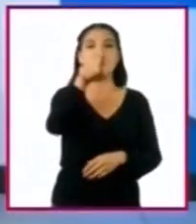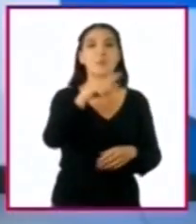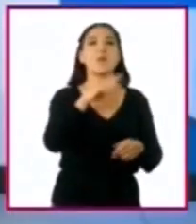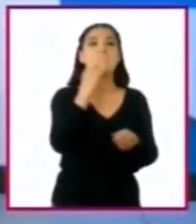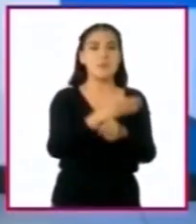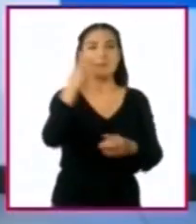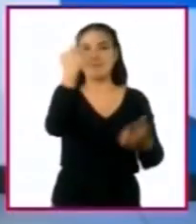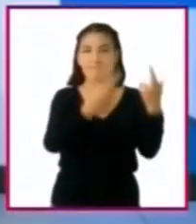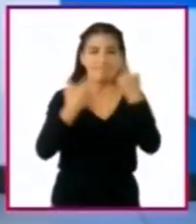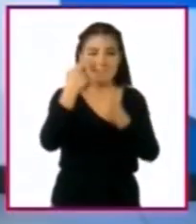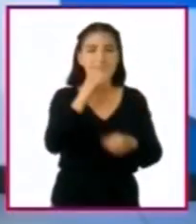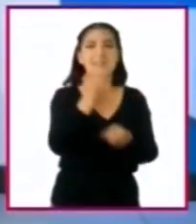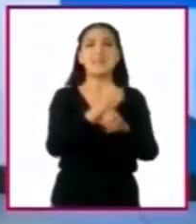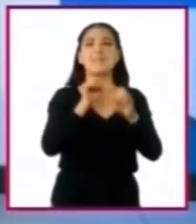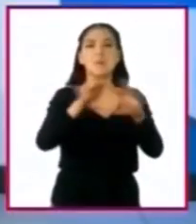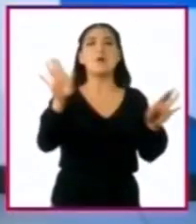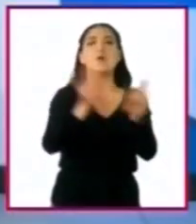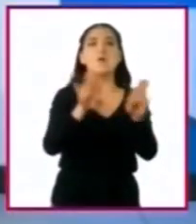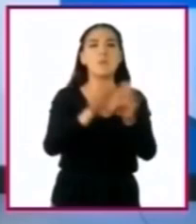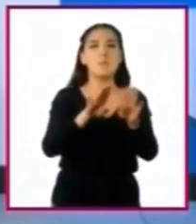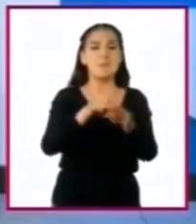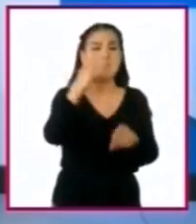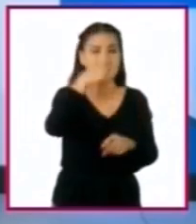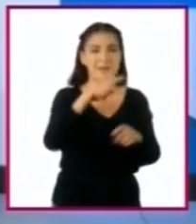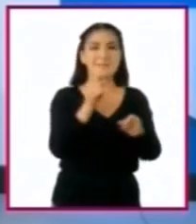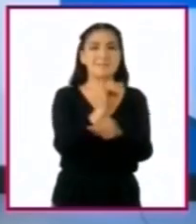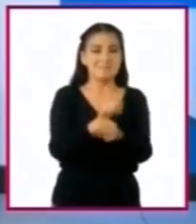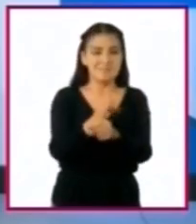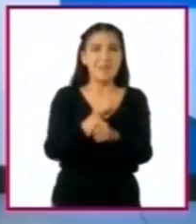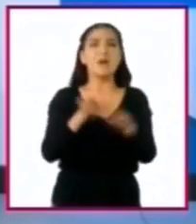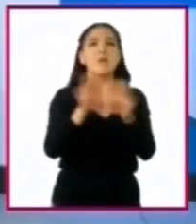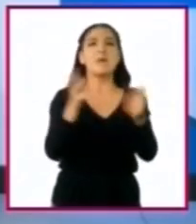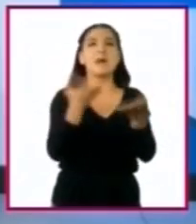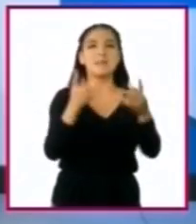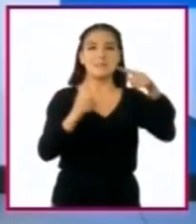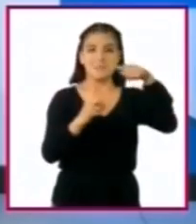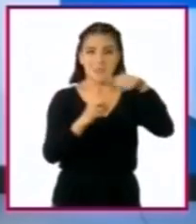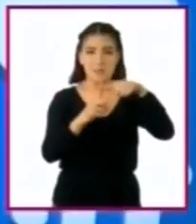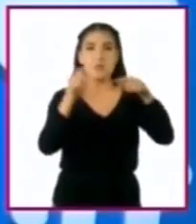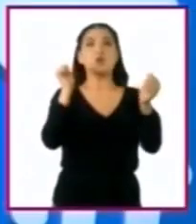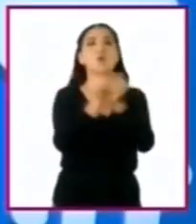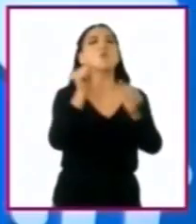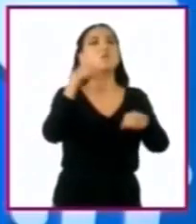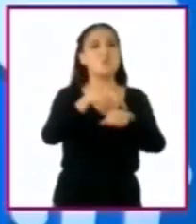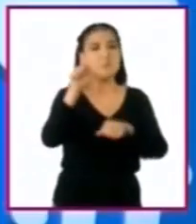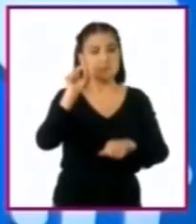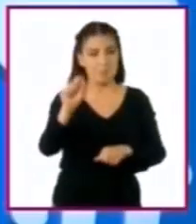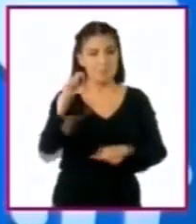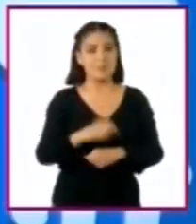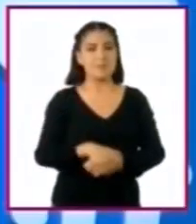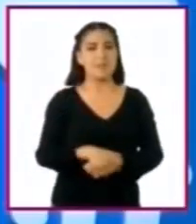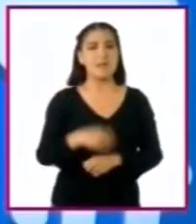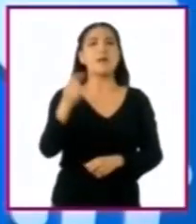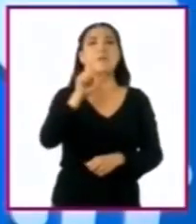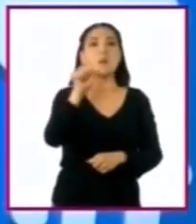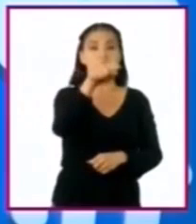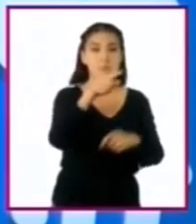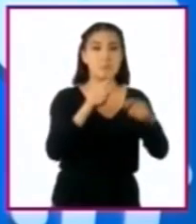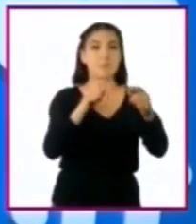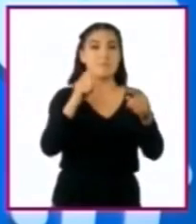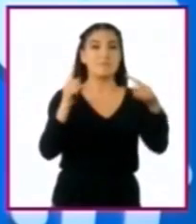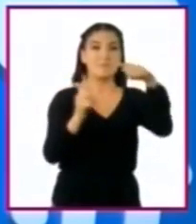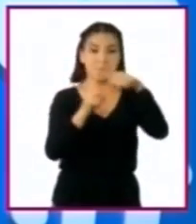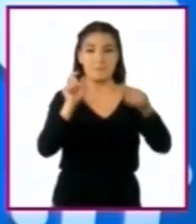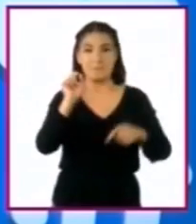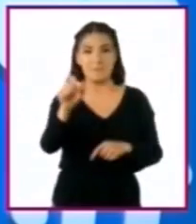información para recordar cómo resolver divisiones que involucran números decimales. En general, al resolver divisiones con